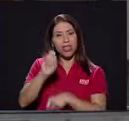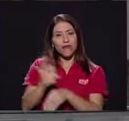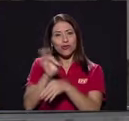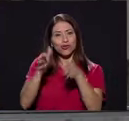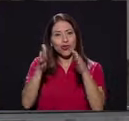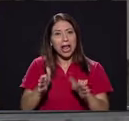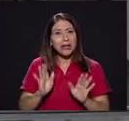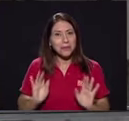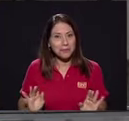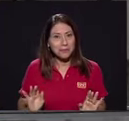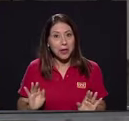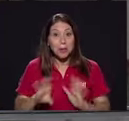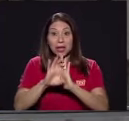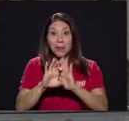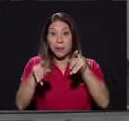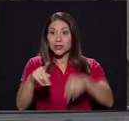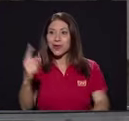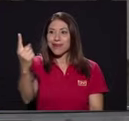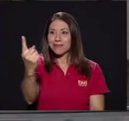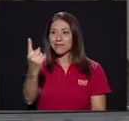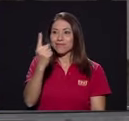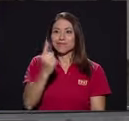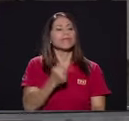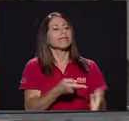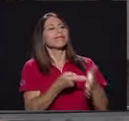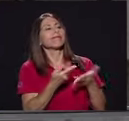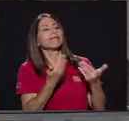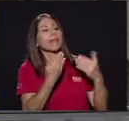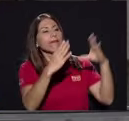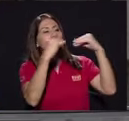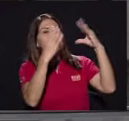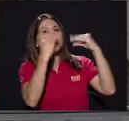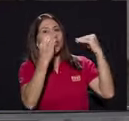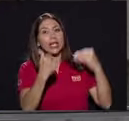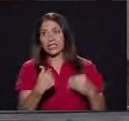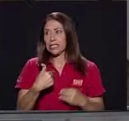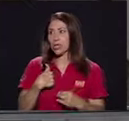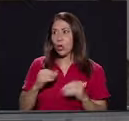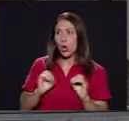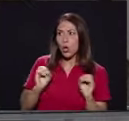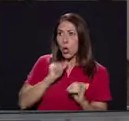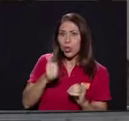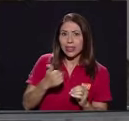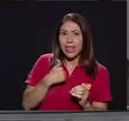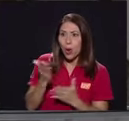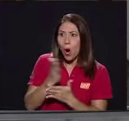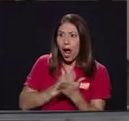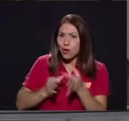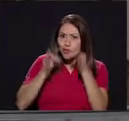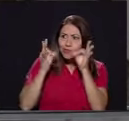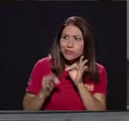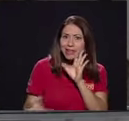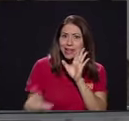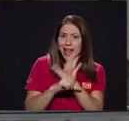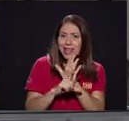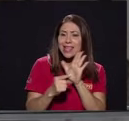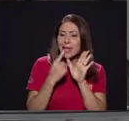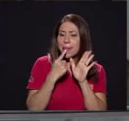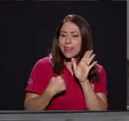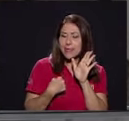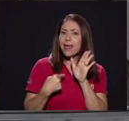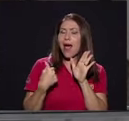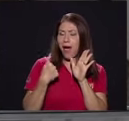o una funcionaria. Si me llegan a pedir información y yo no tengo un marco sólido que me diga, sí, yo puedo saber que la información